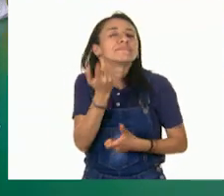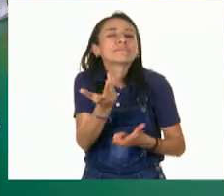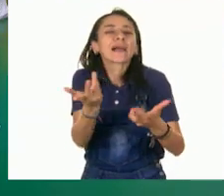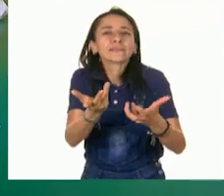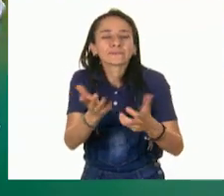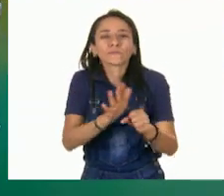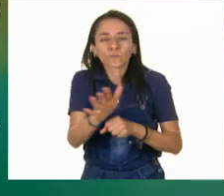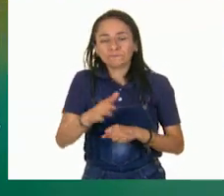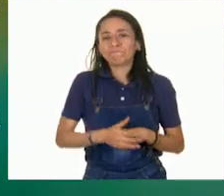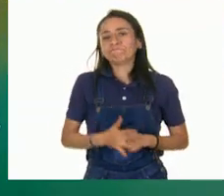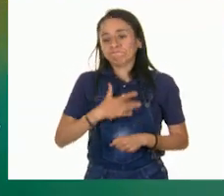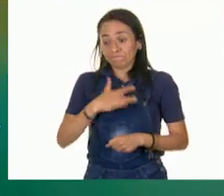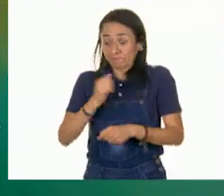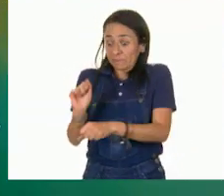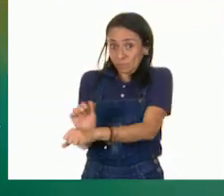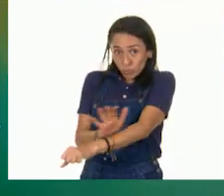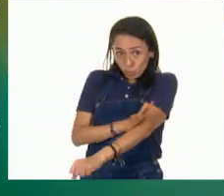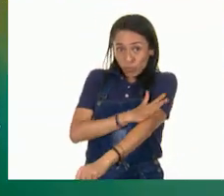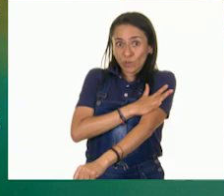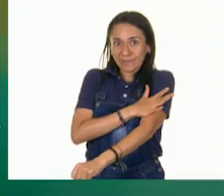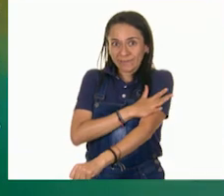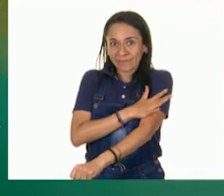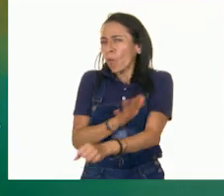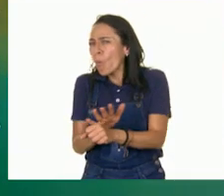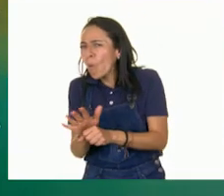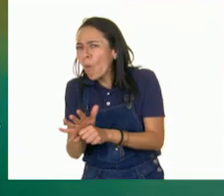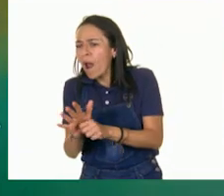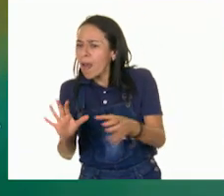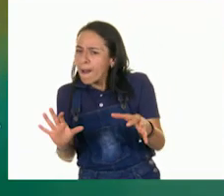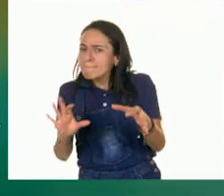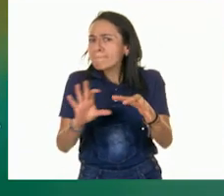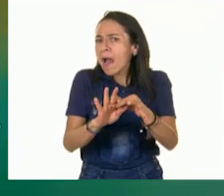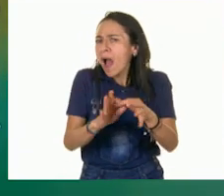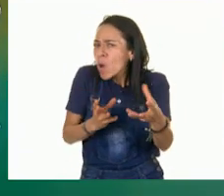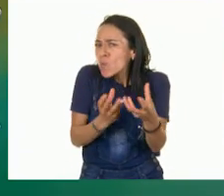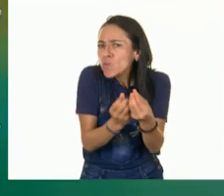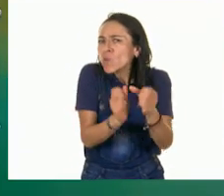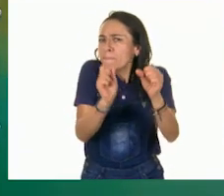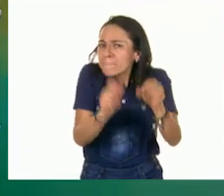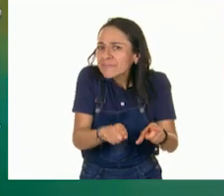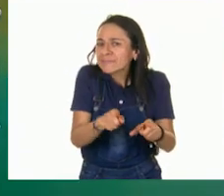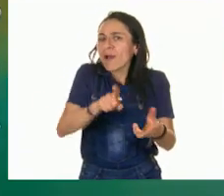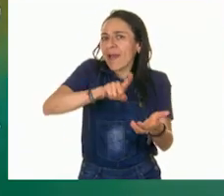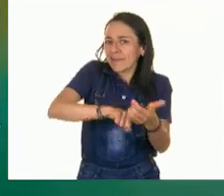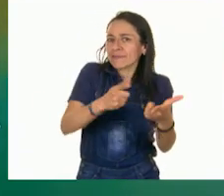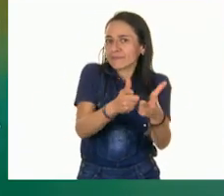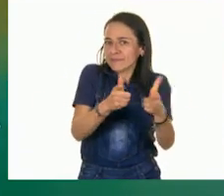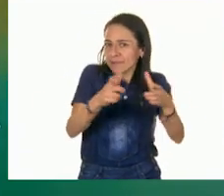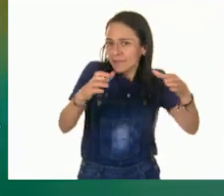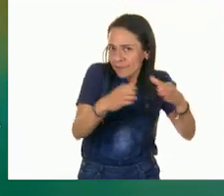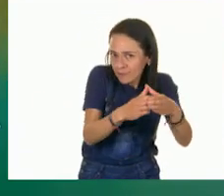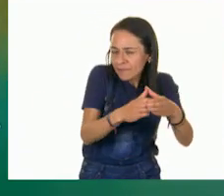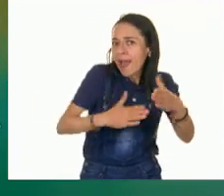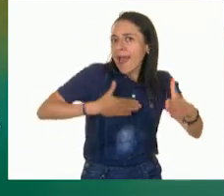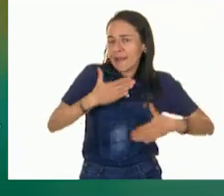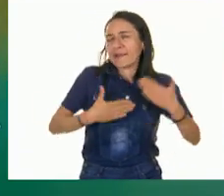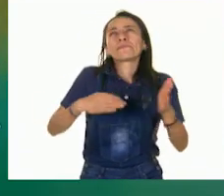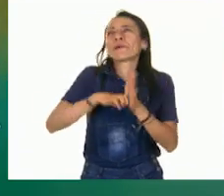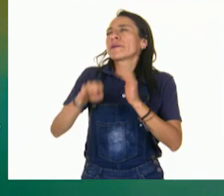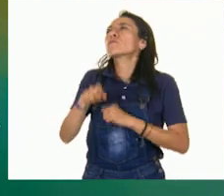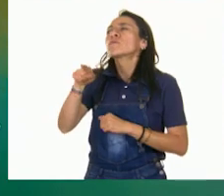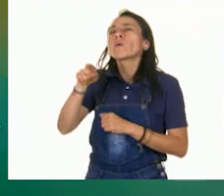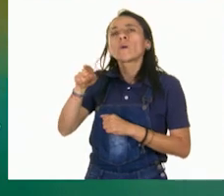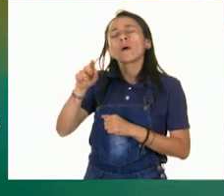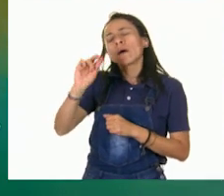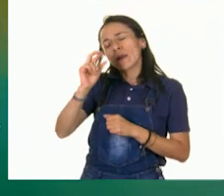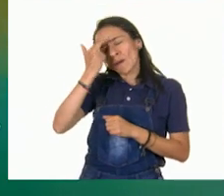las emociones que son parientes de la alegría. Ajá. ¿Qué te parece si recuerdas un momento en que estuviste muy alegre? Ajá.